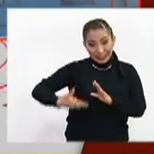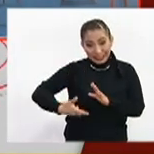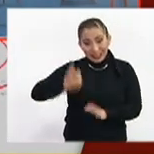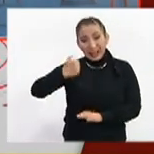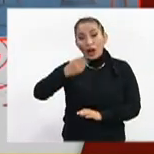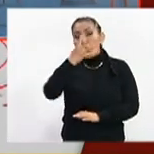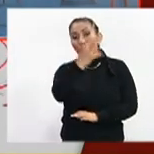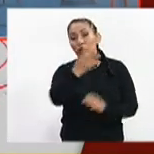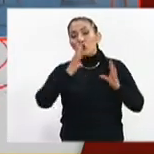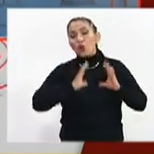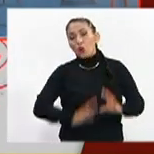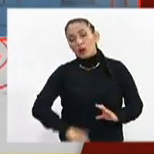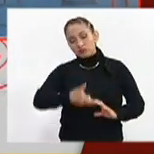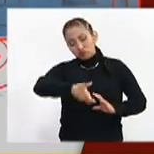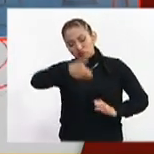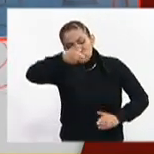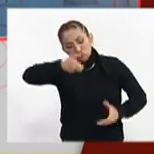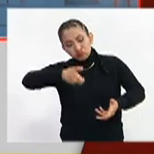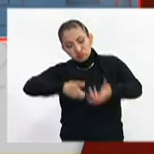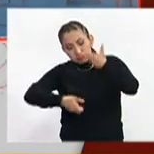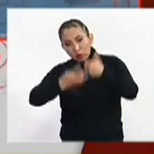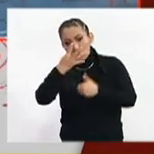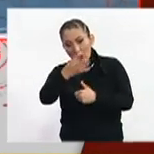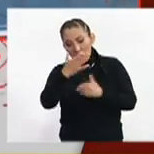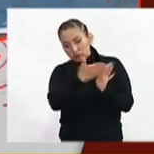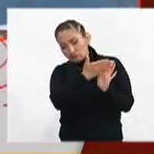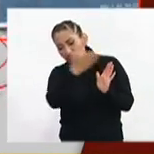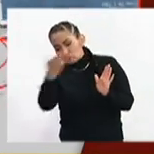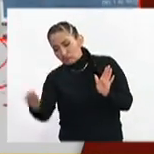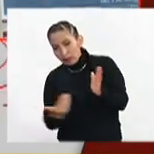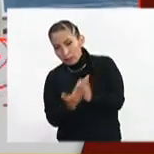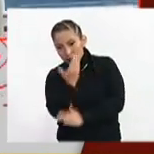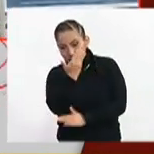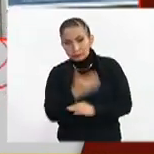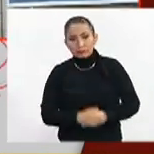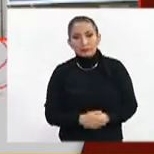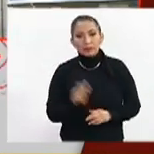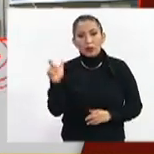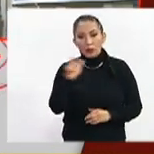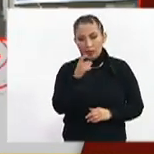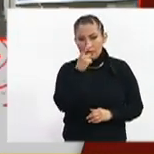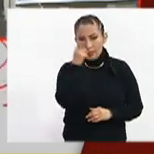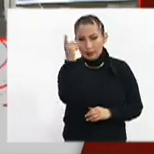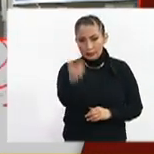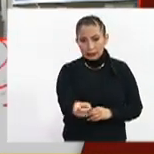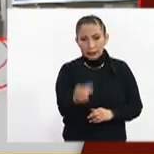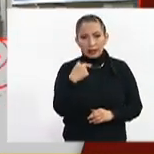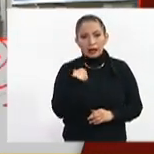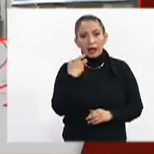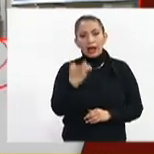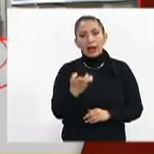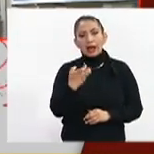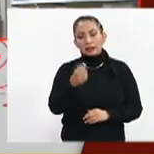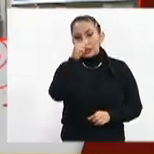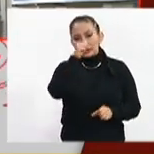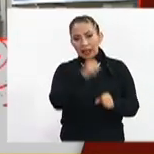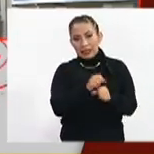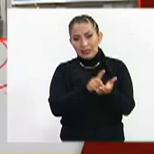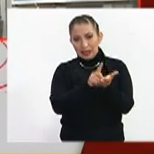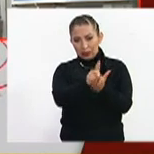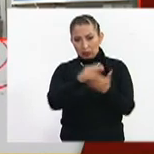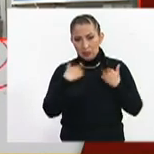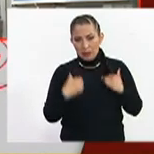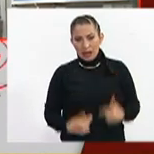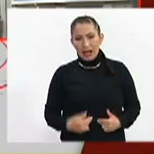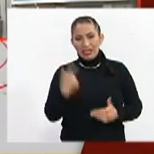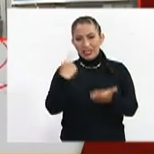tan solo 4 cuerpos en el transcurso de la mañana. También comentarles que el subsecretario de Derechos Humanos